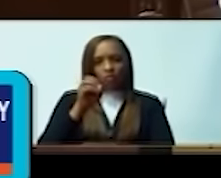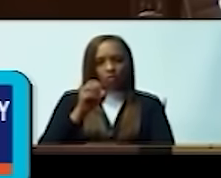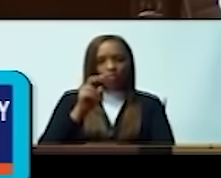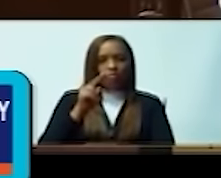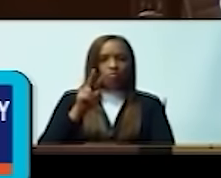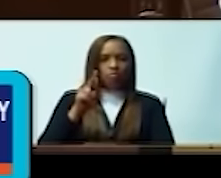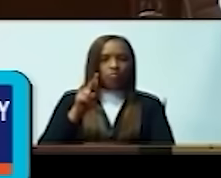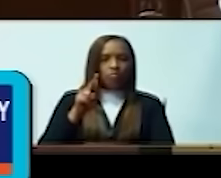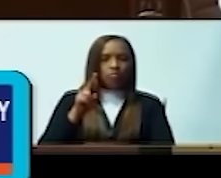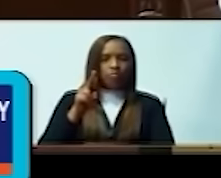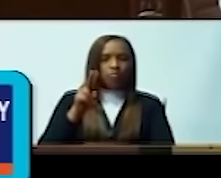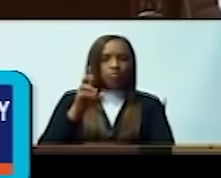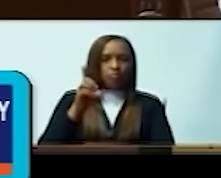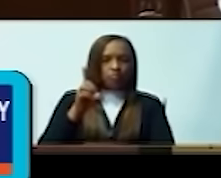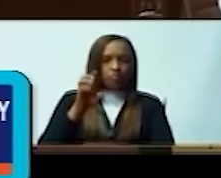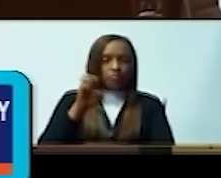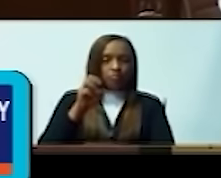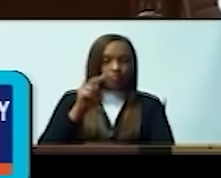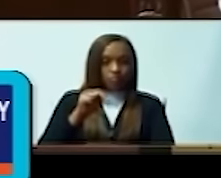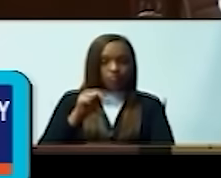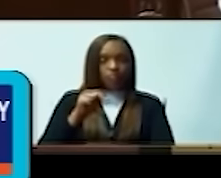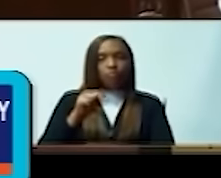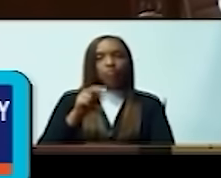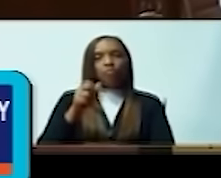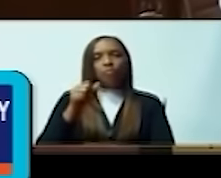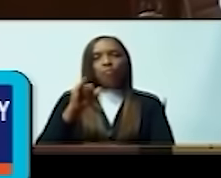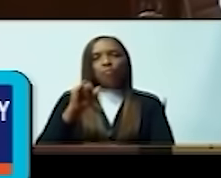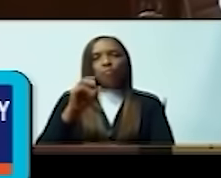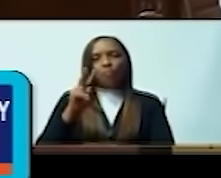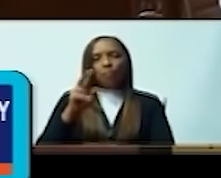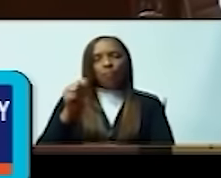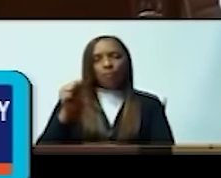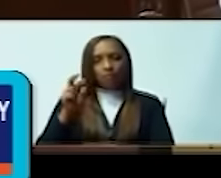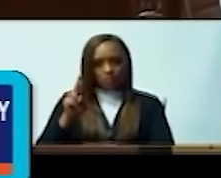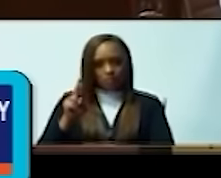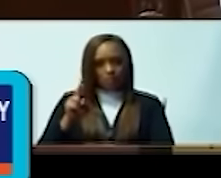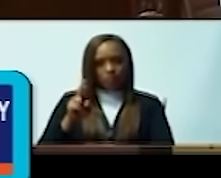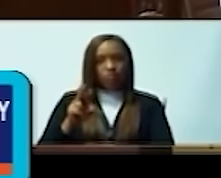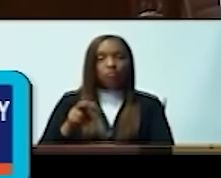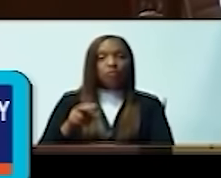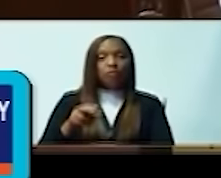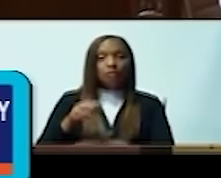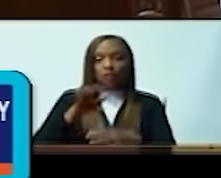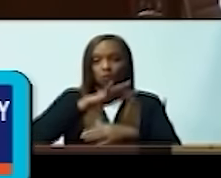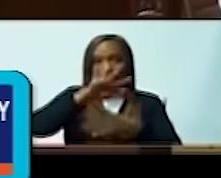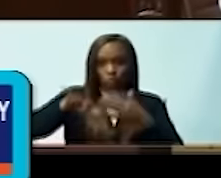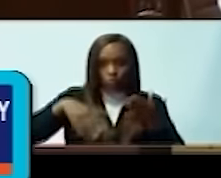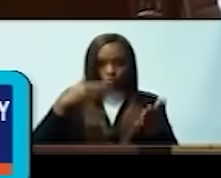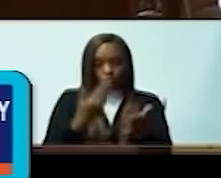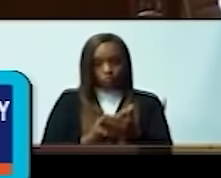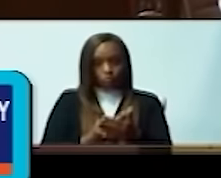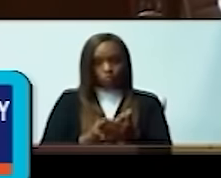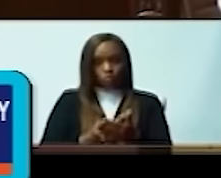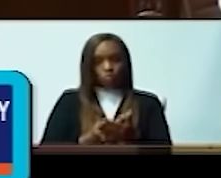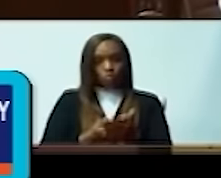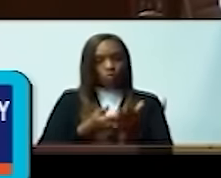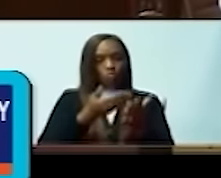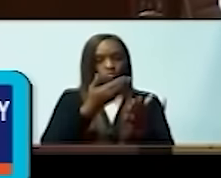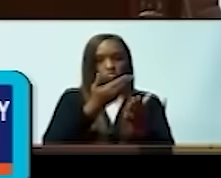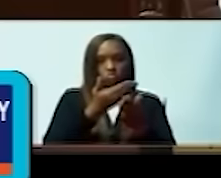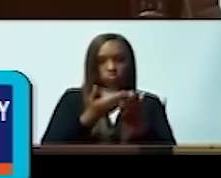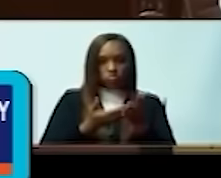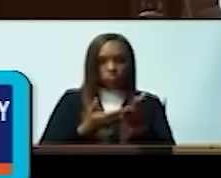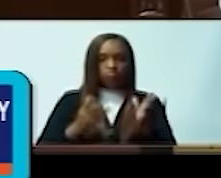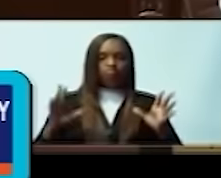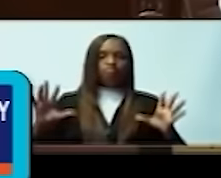refundido en uno solo, y entonces someto a votación el informe de la comisión a sabiendas